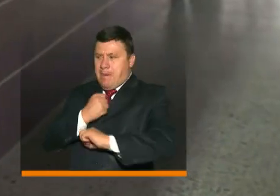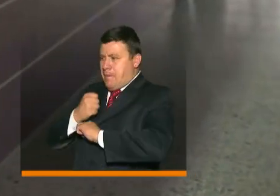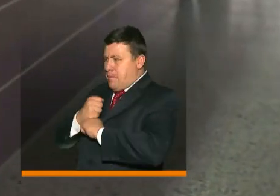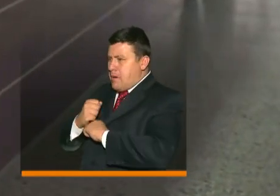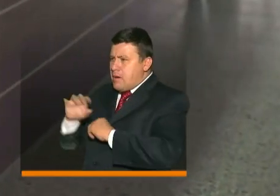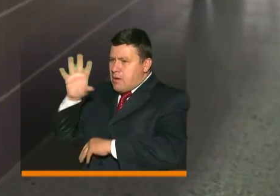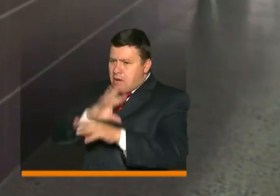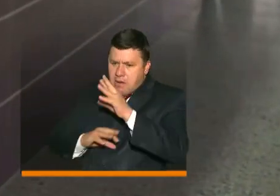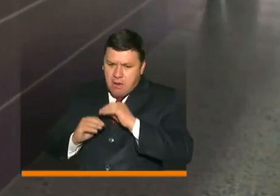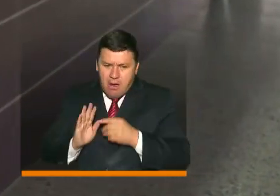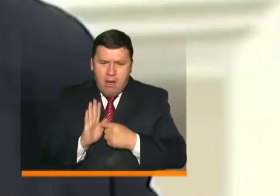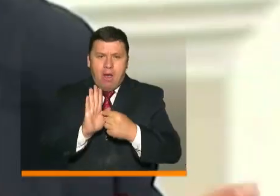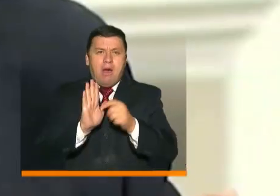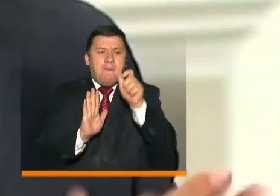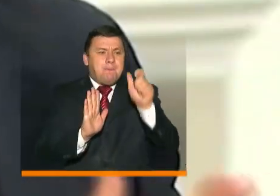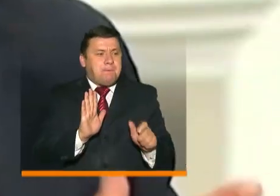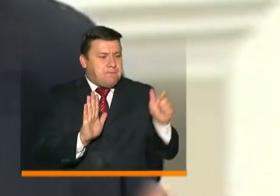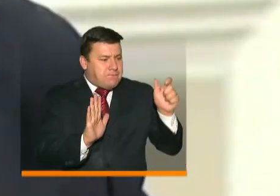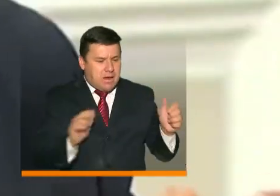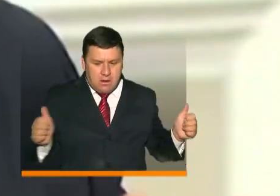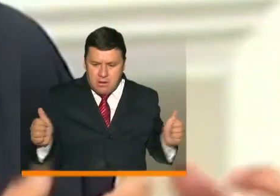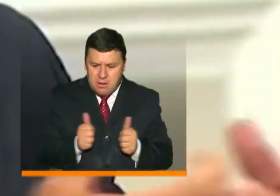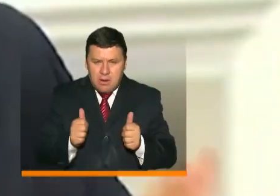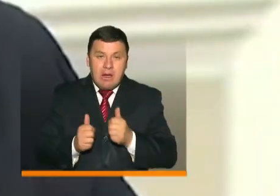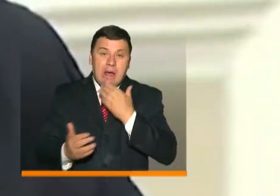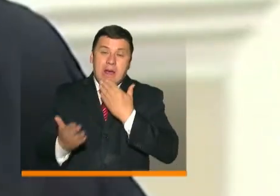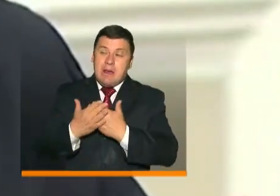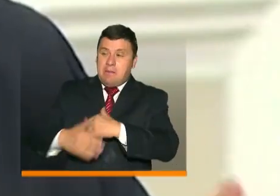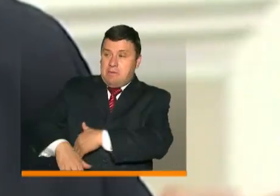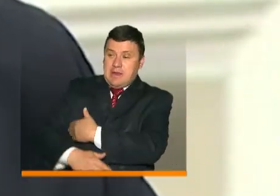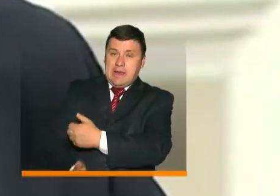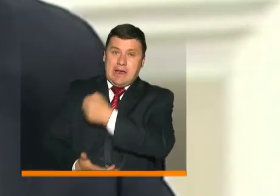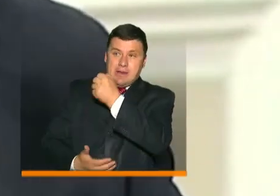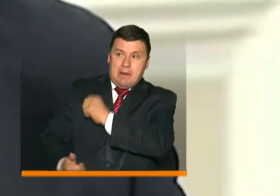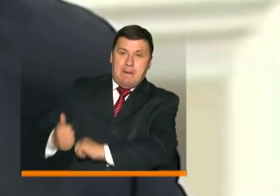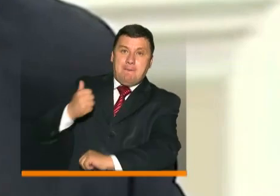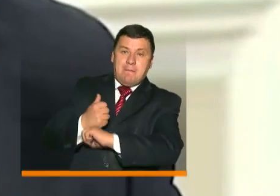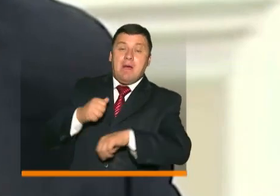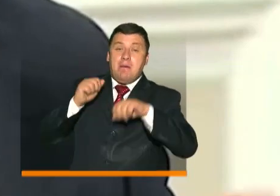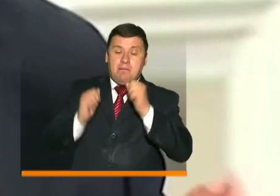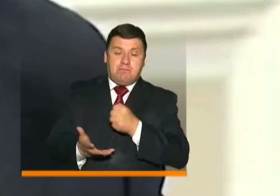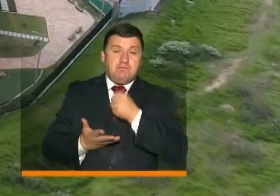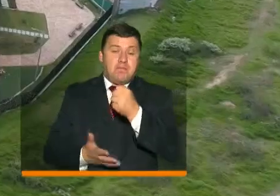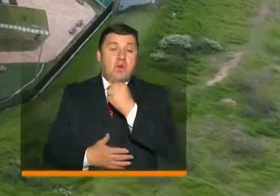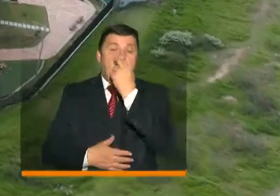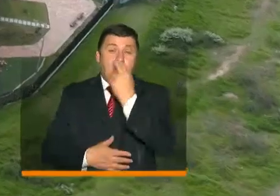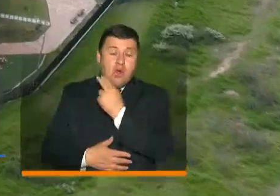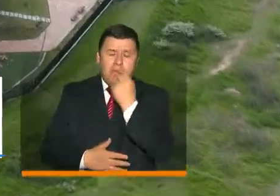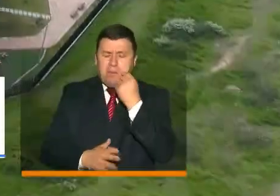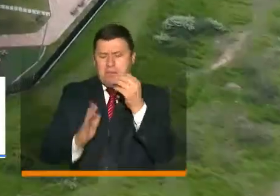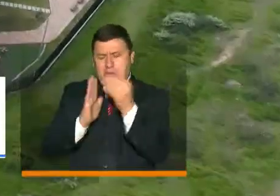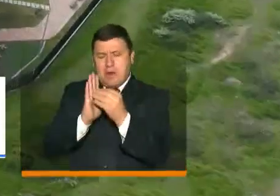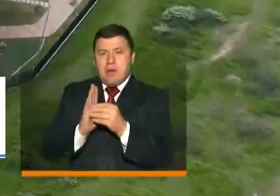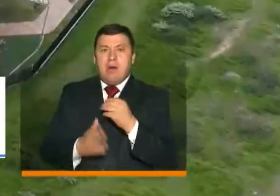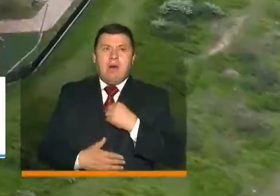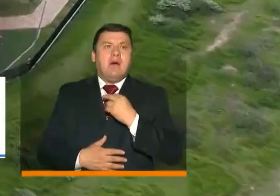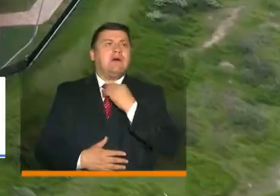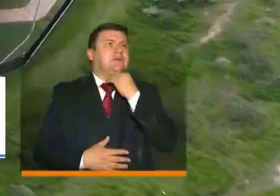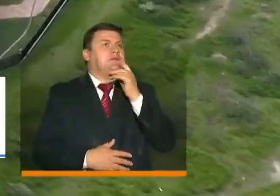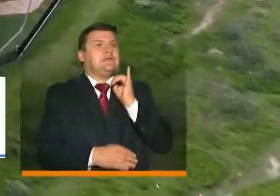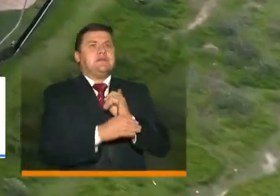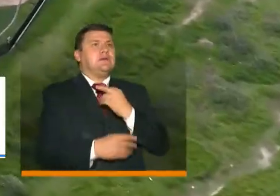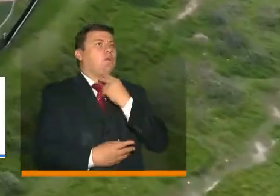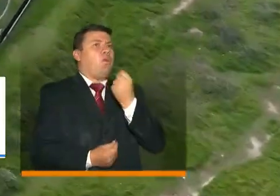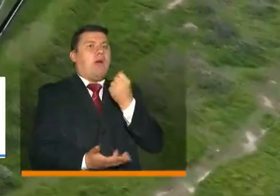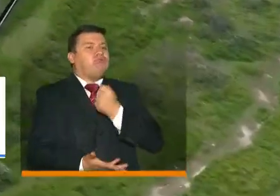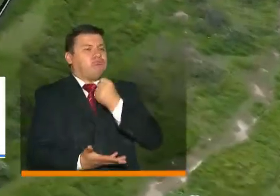en materia de recurso humano. Gracias al apoyo del Ministerio de Hacienda, se han podido brindar un conjunto de medidas de alivios financieros a